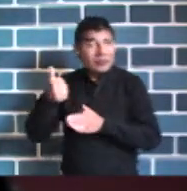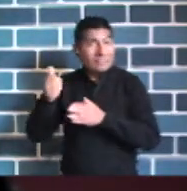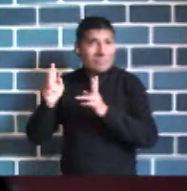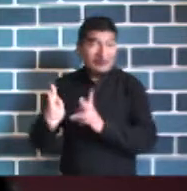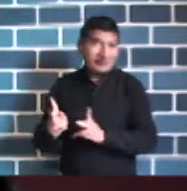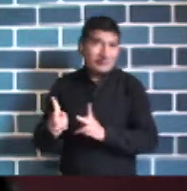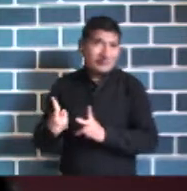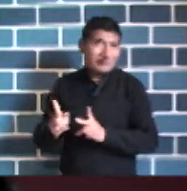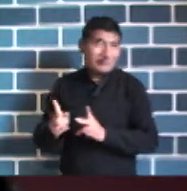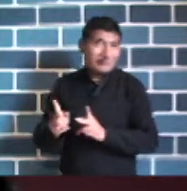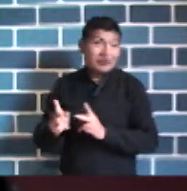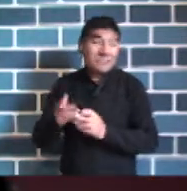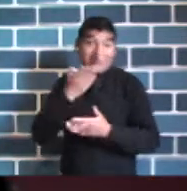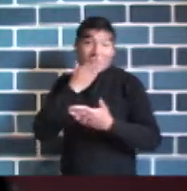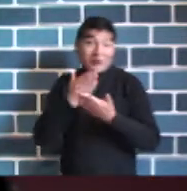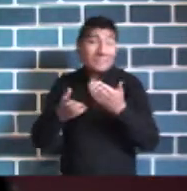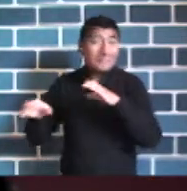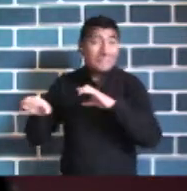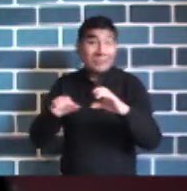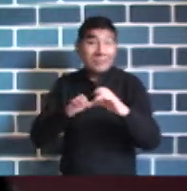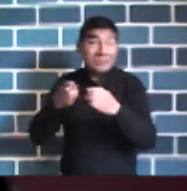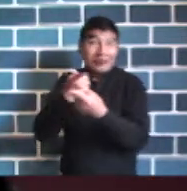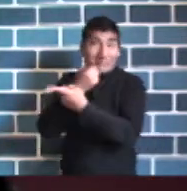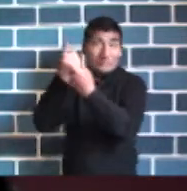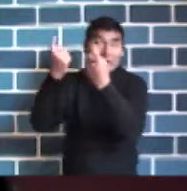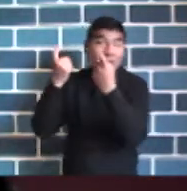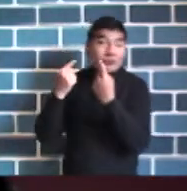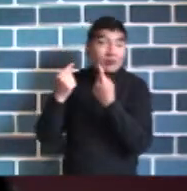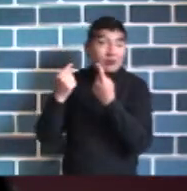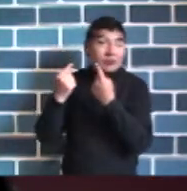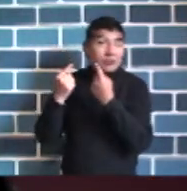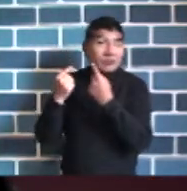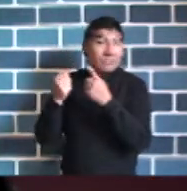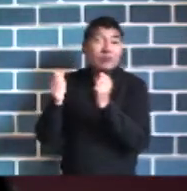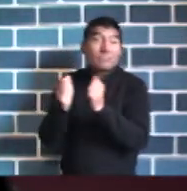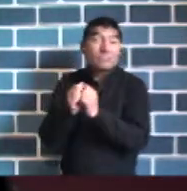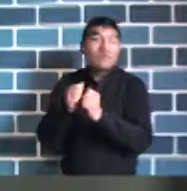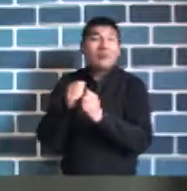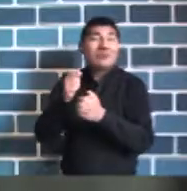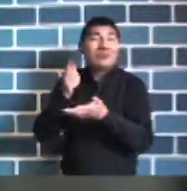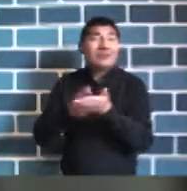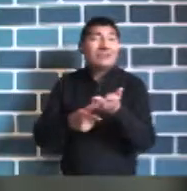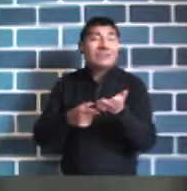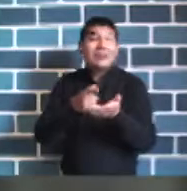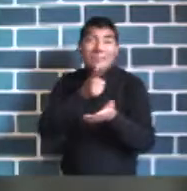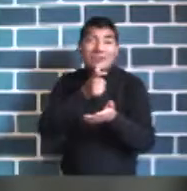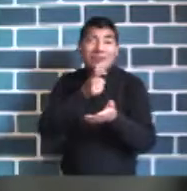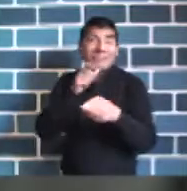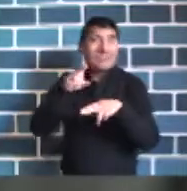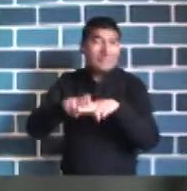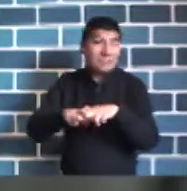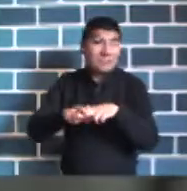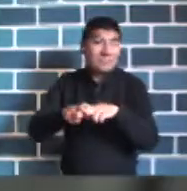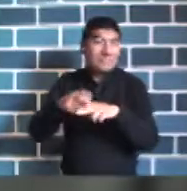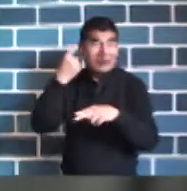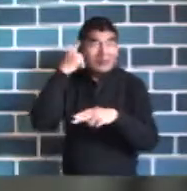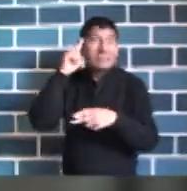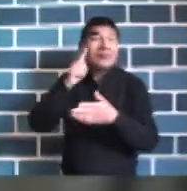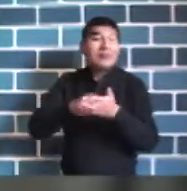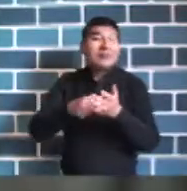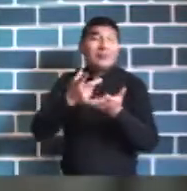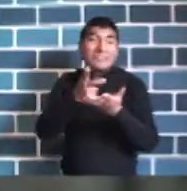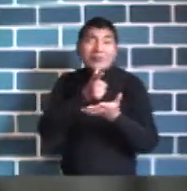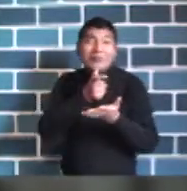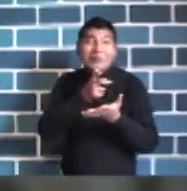bien nos haría que nos preguntemos frente a que nos sentamos aquí estamos dispuestos a